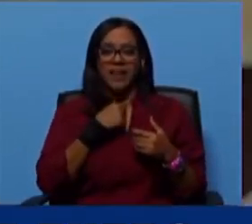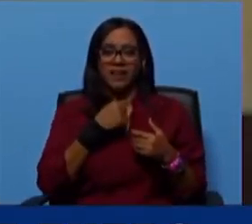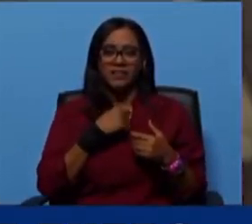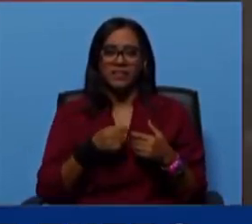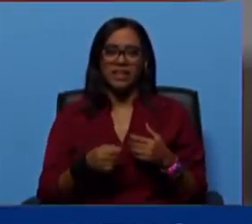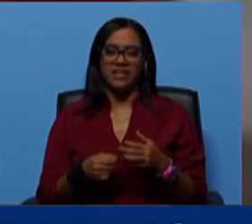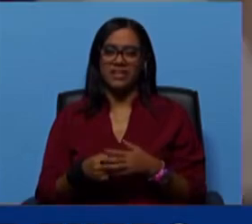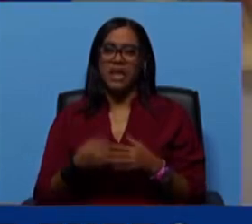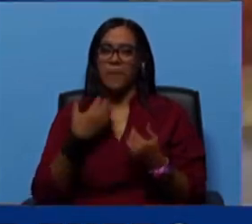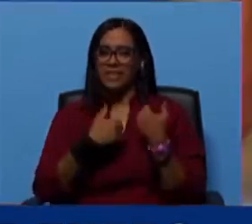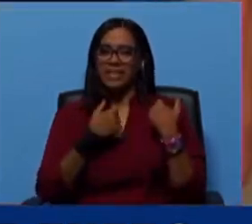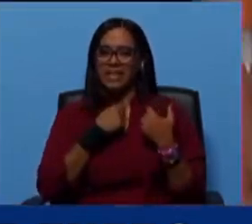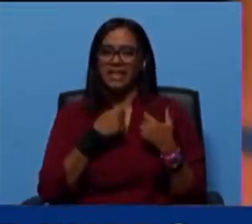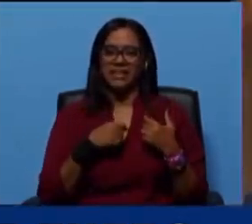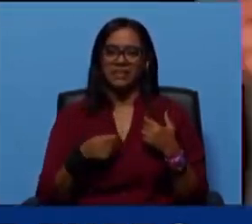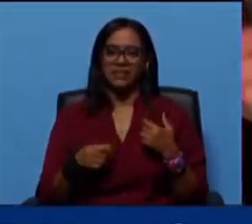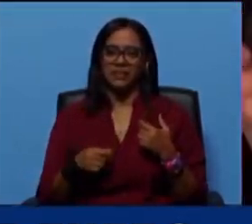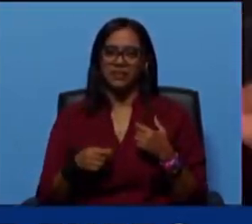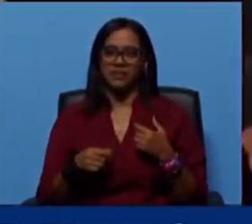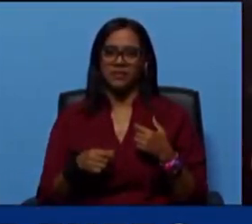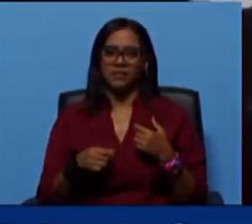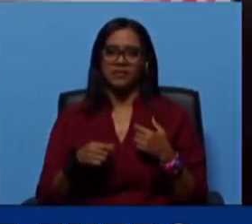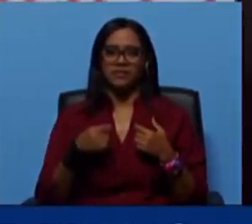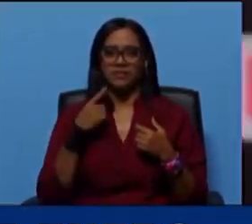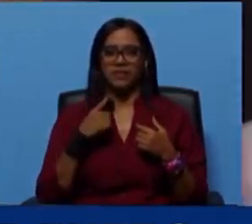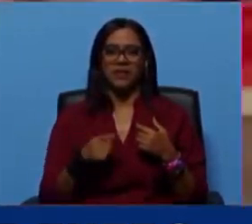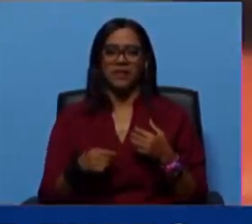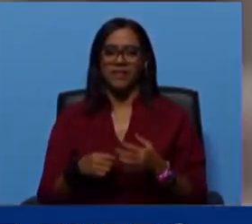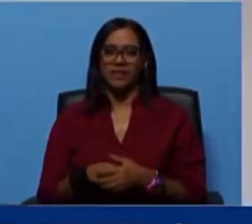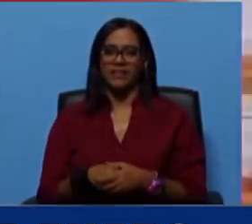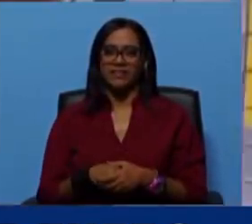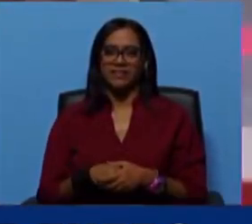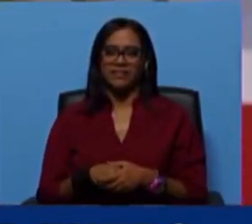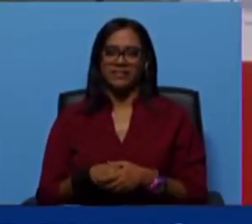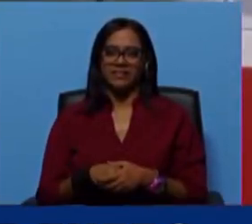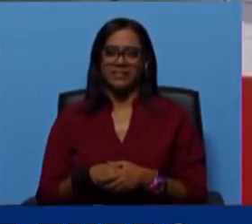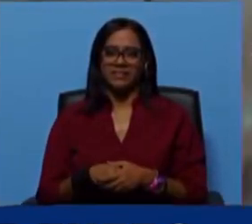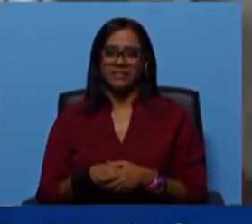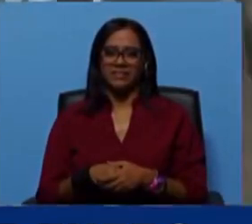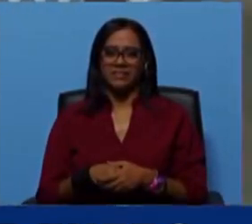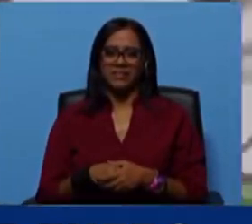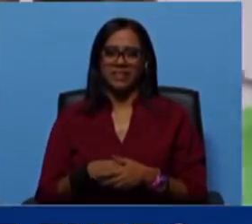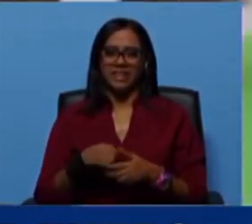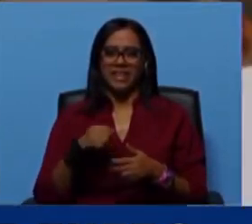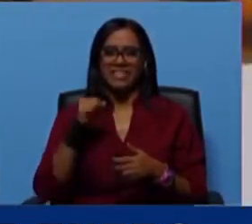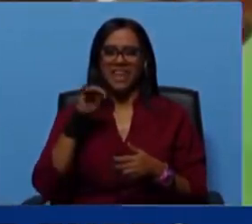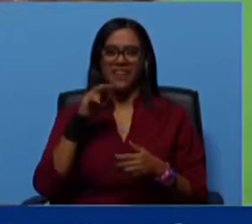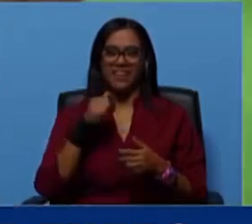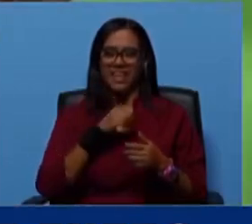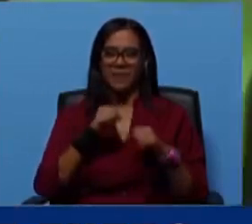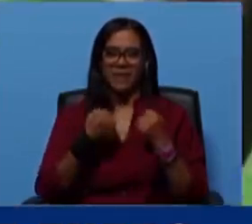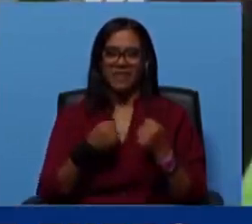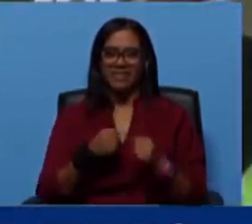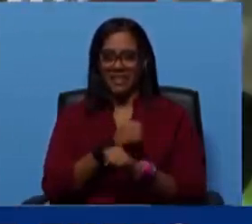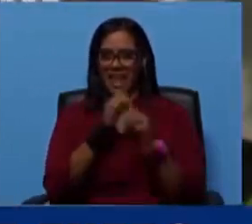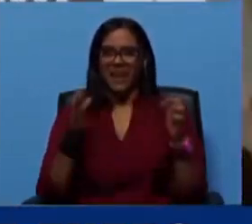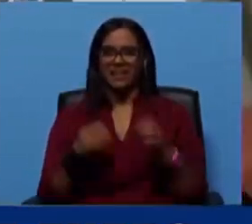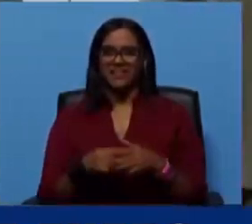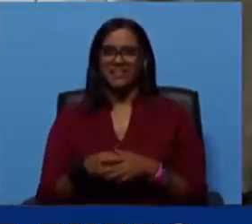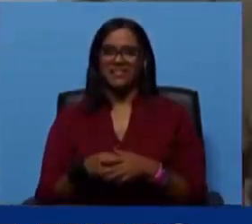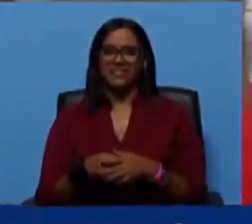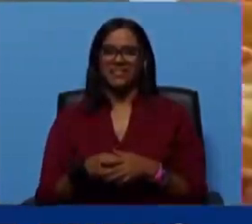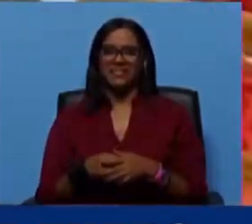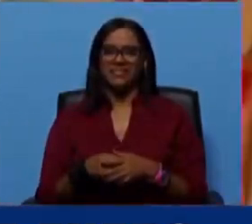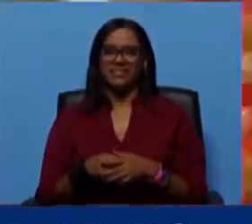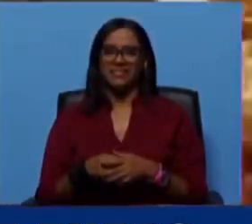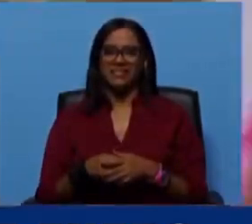presidente le encantó el pan. Ya va. Isabel, ¿quieres pan? Claro. No sé cómo